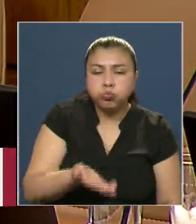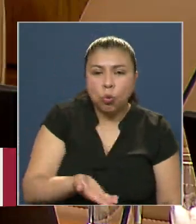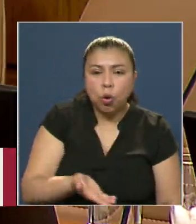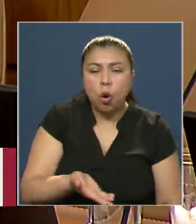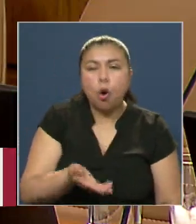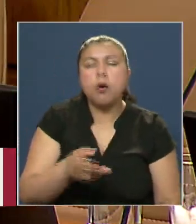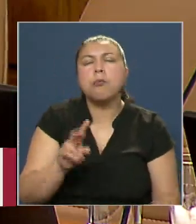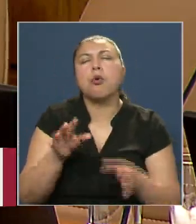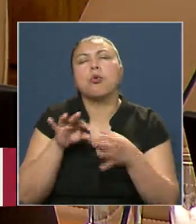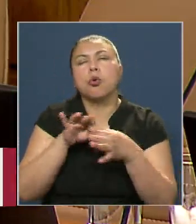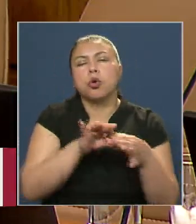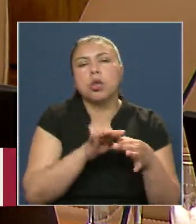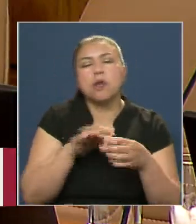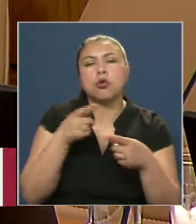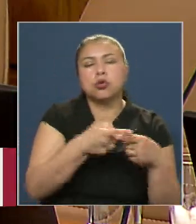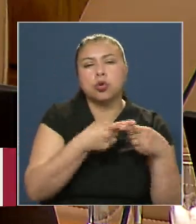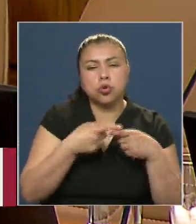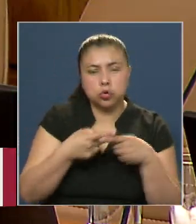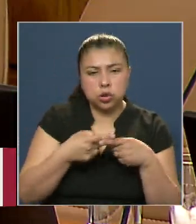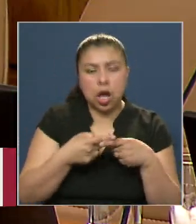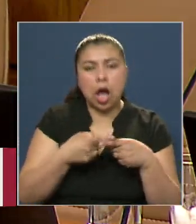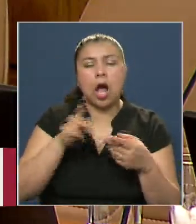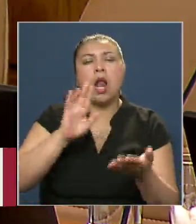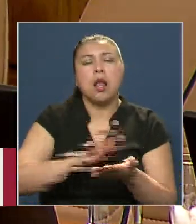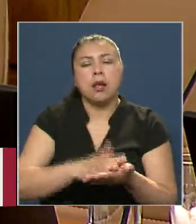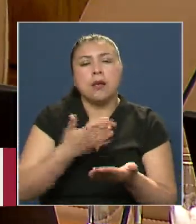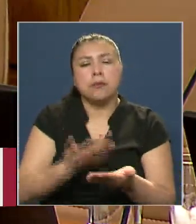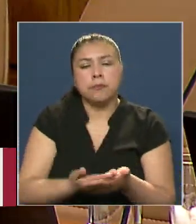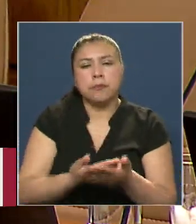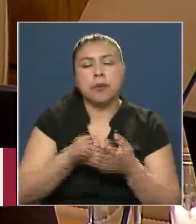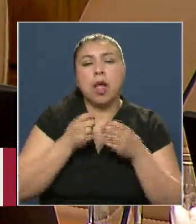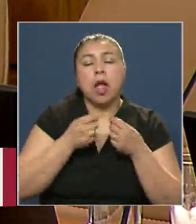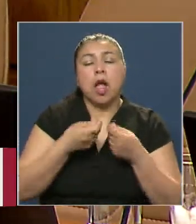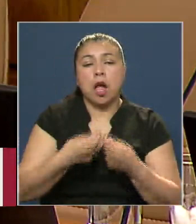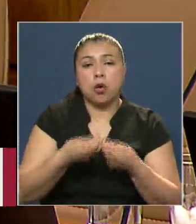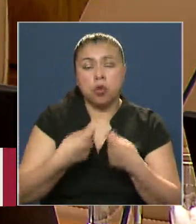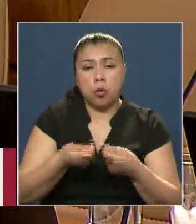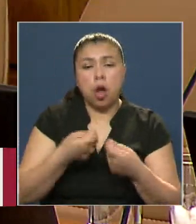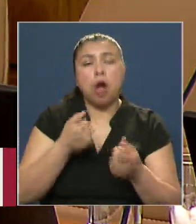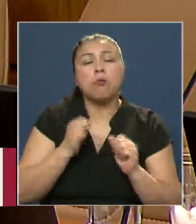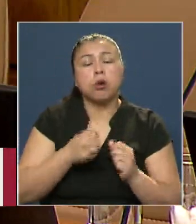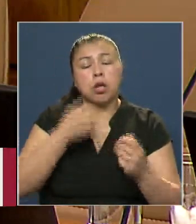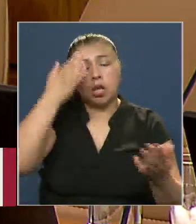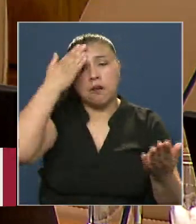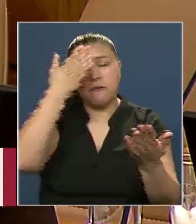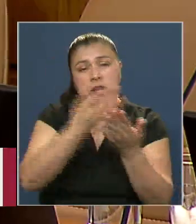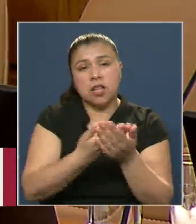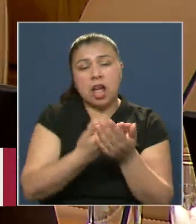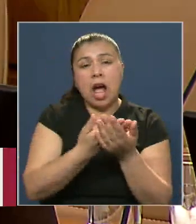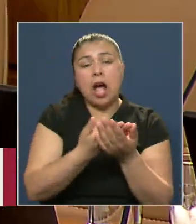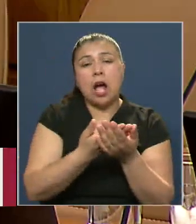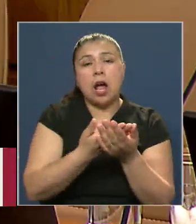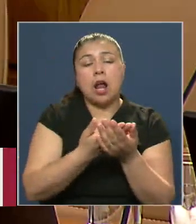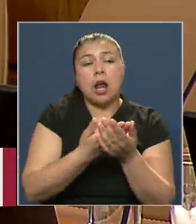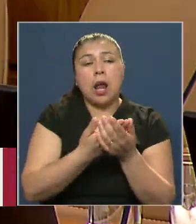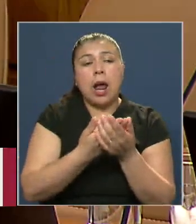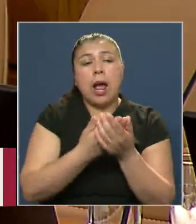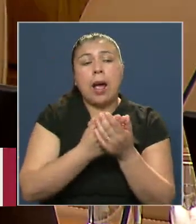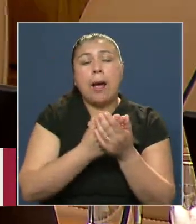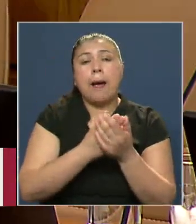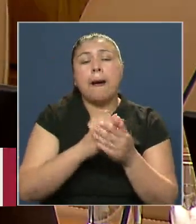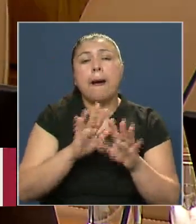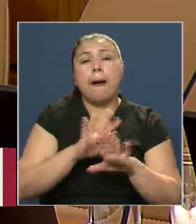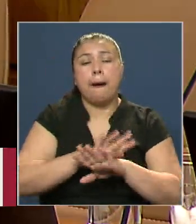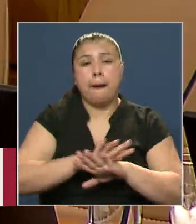razones sociales, económicas, de salud, entre otras, pueden verse enfrentados a la pérdida de su